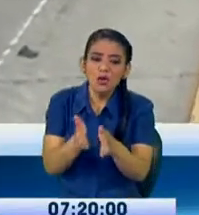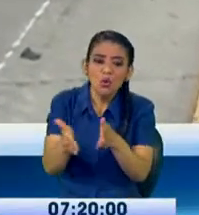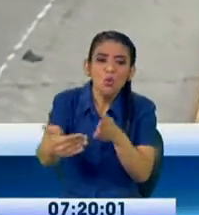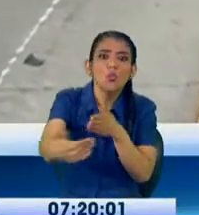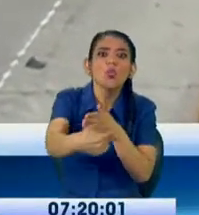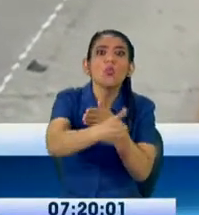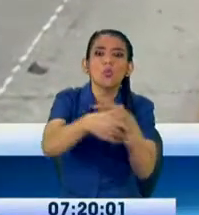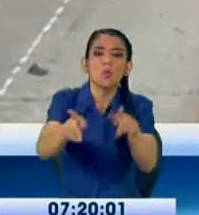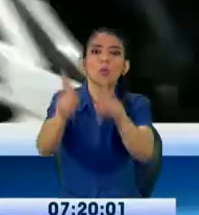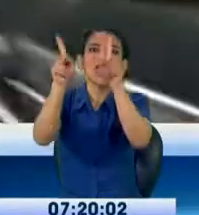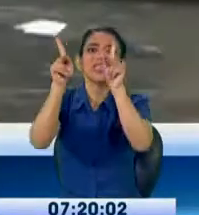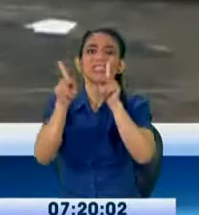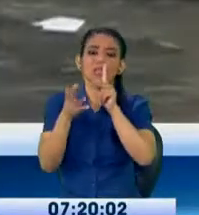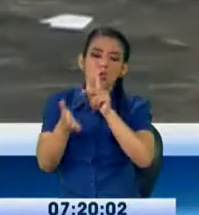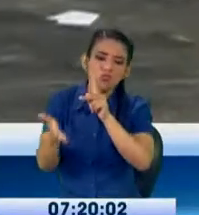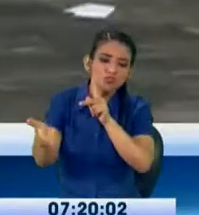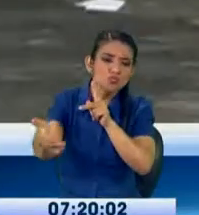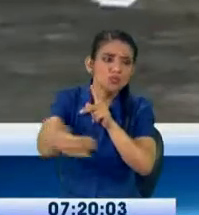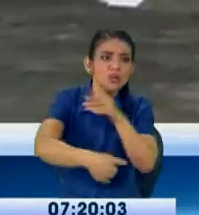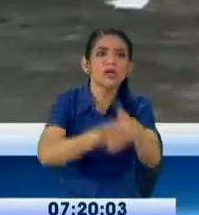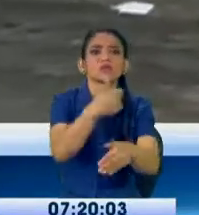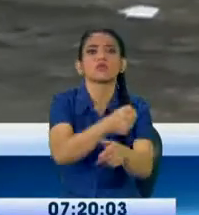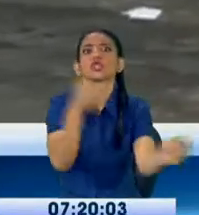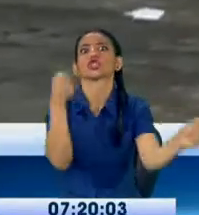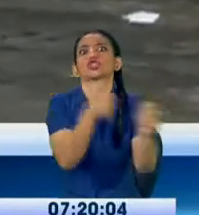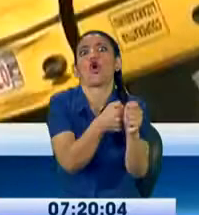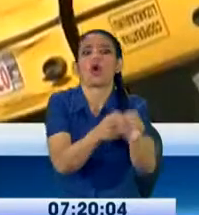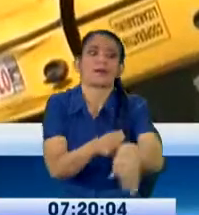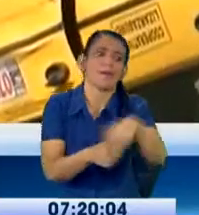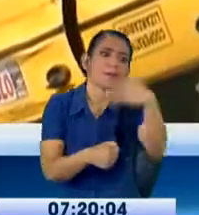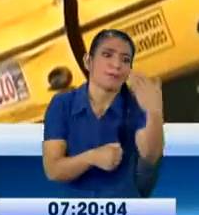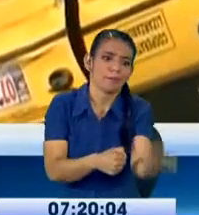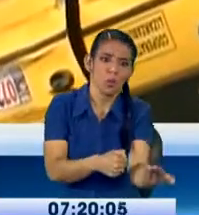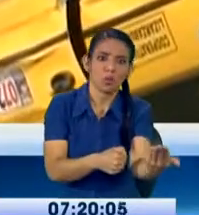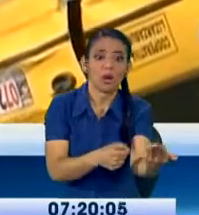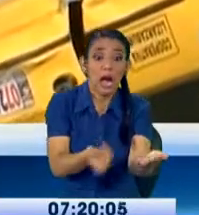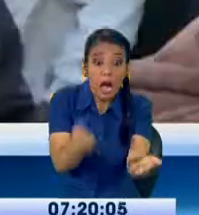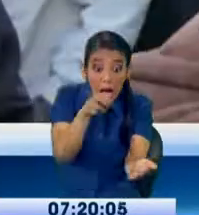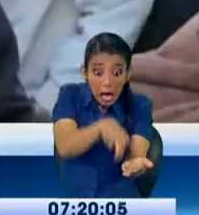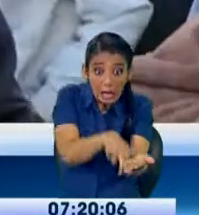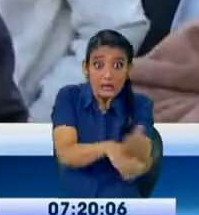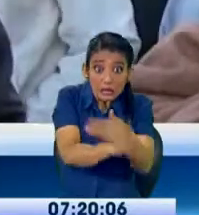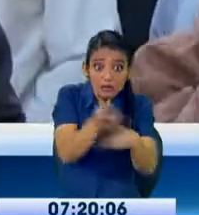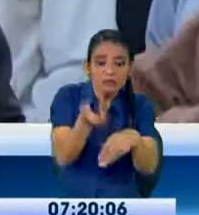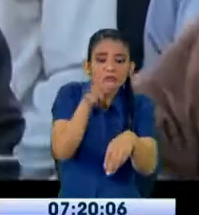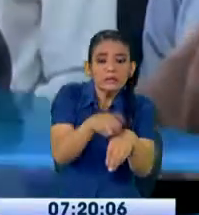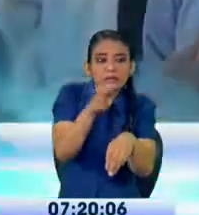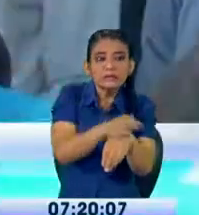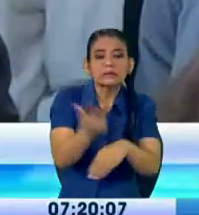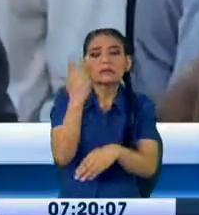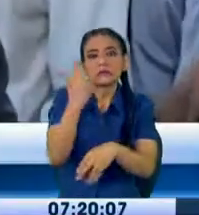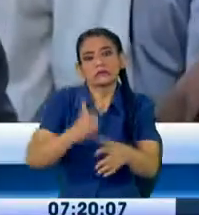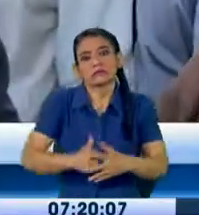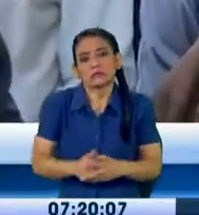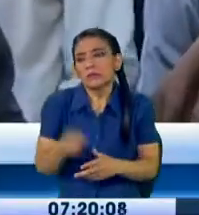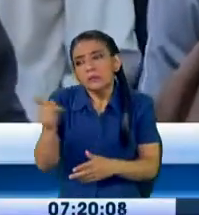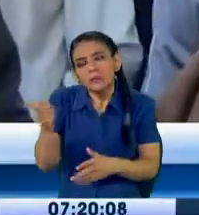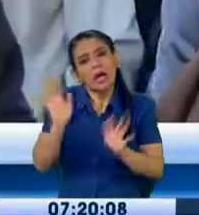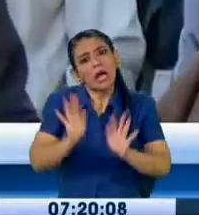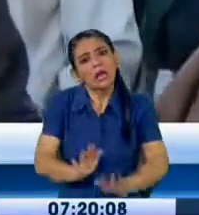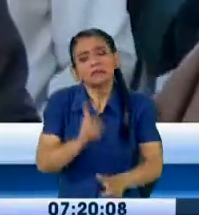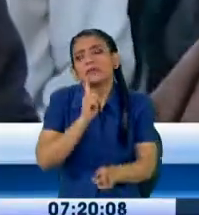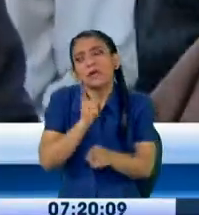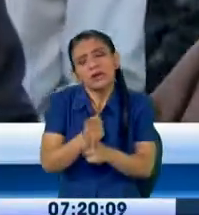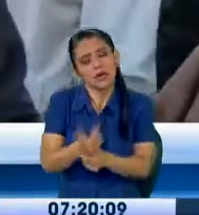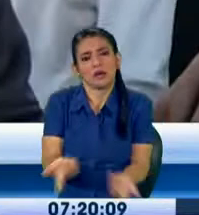en un puente a desnivel para luego chocarlo y hacerlo volcar con tres pasajeros. Y desgraciadamente el señor, así somos